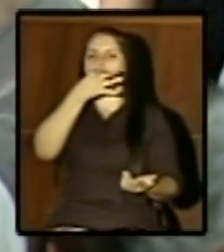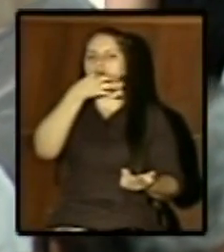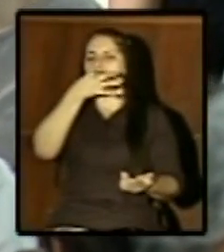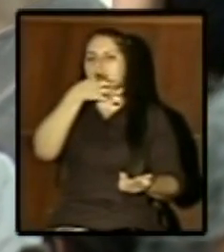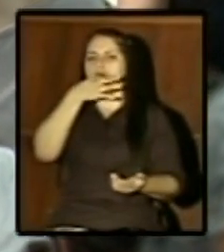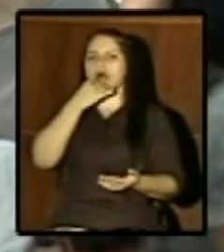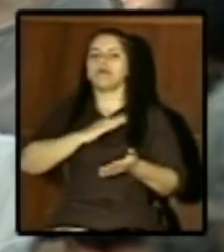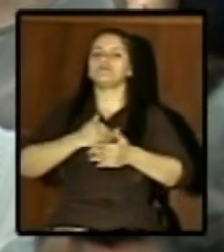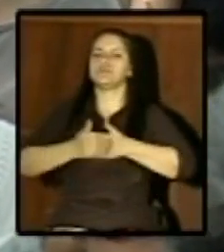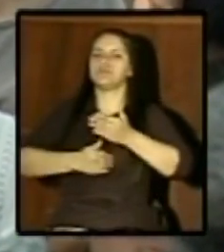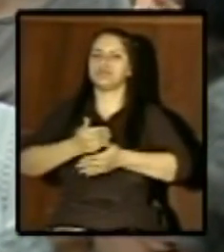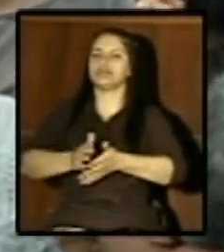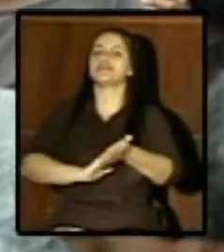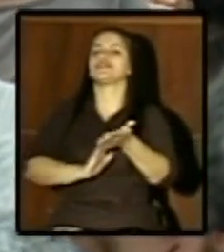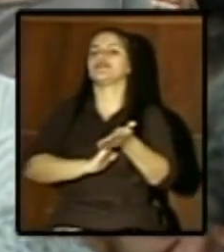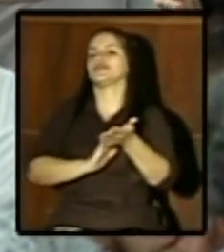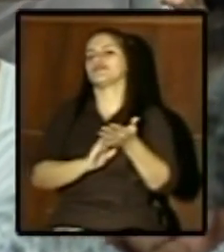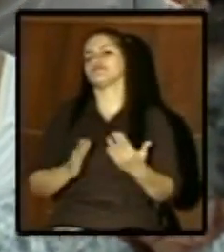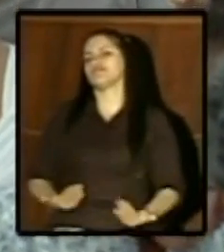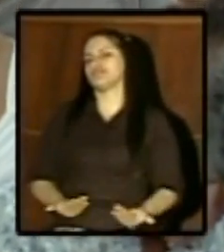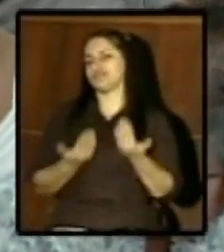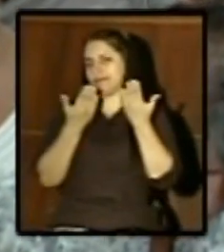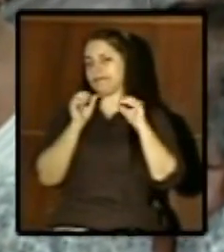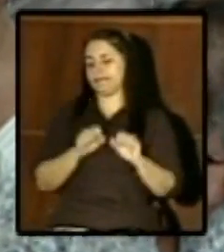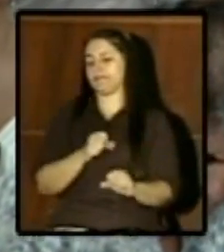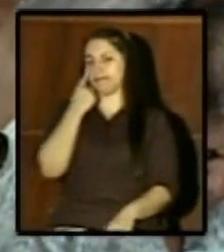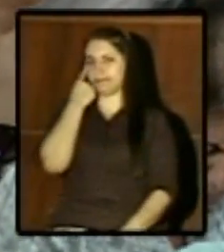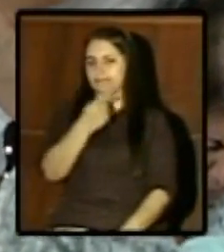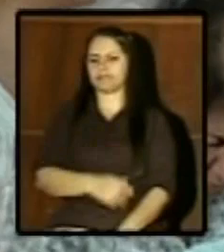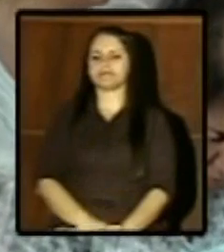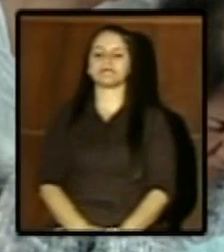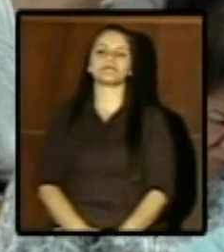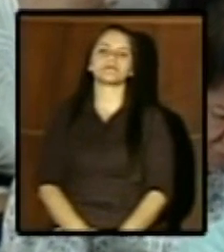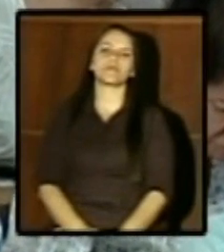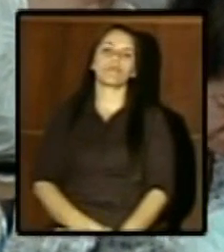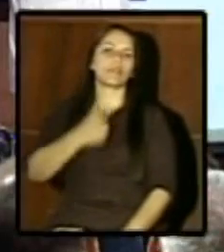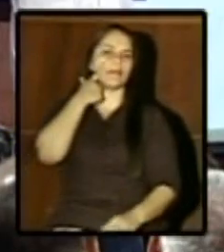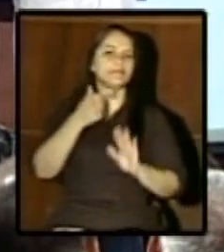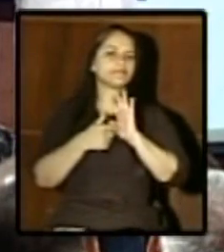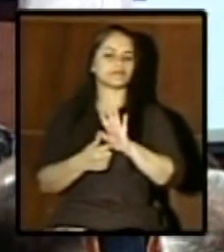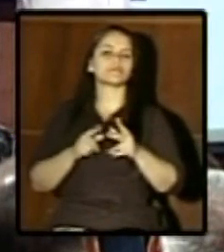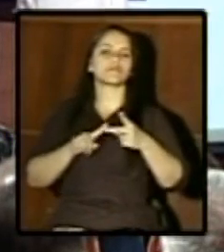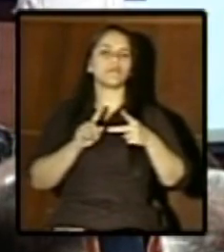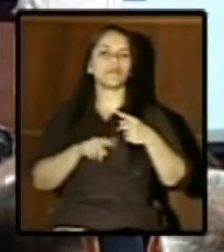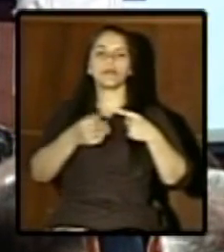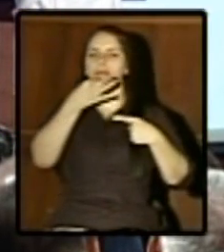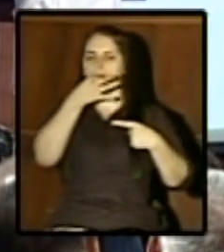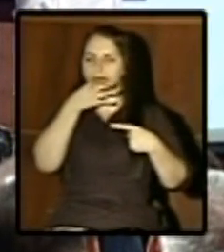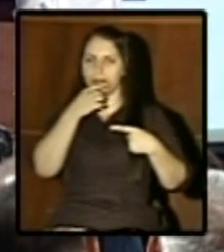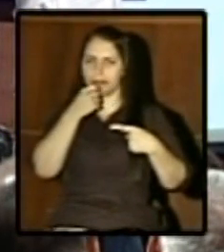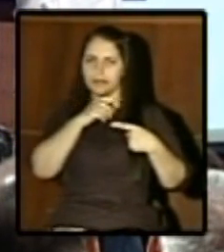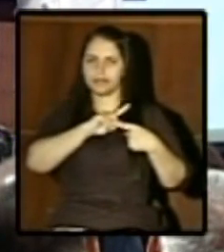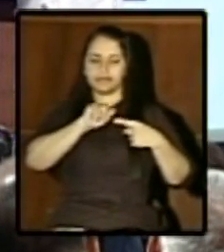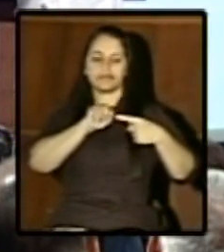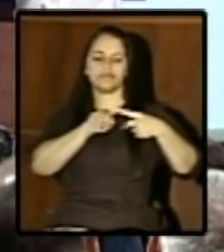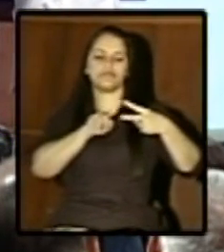que hacer un tratamiento para sentir el menor dolor posible y estar lo mejor rehabilitado posible. ¿Listo? Tenemos lo que es la